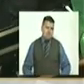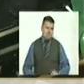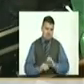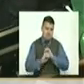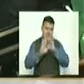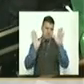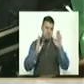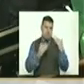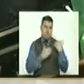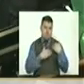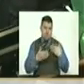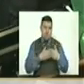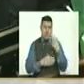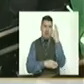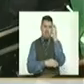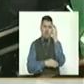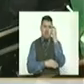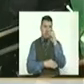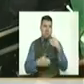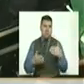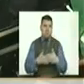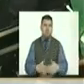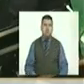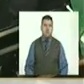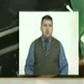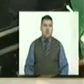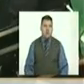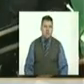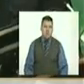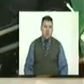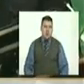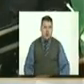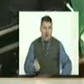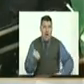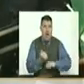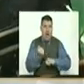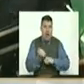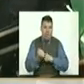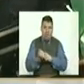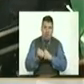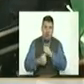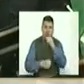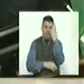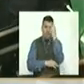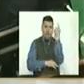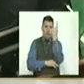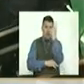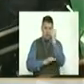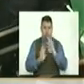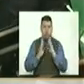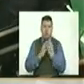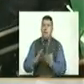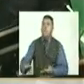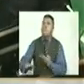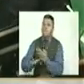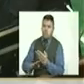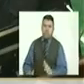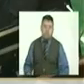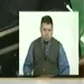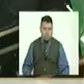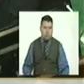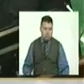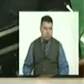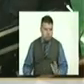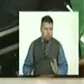claramente la competencia de la Fiscalía General de la Nación, el haber apoyado al fiscal general cuando vino aquí al Congreso a pedir que